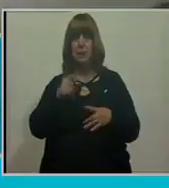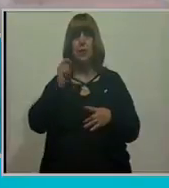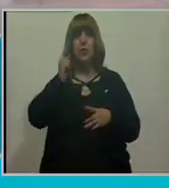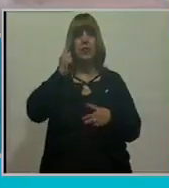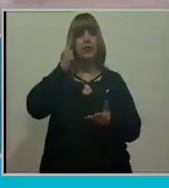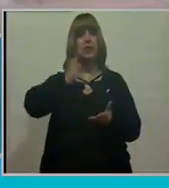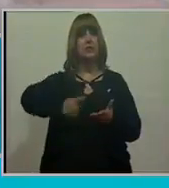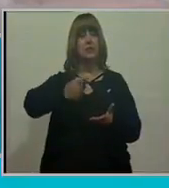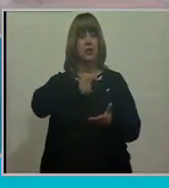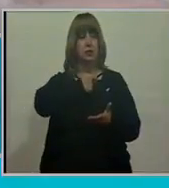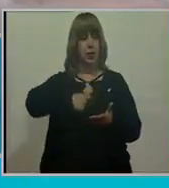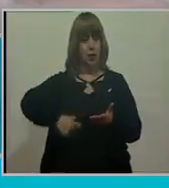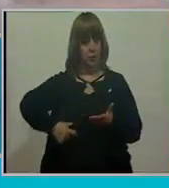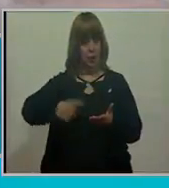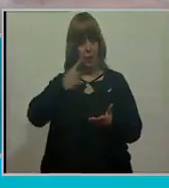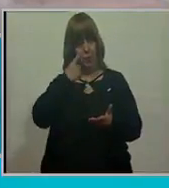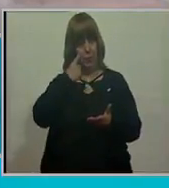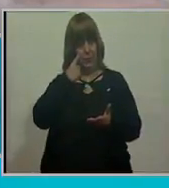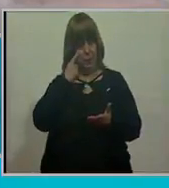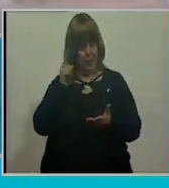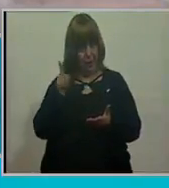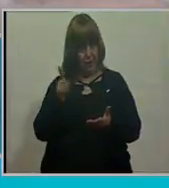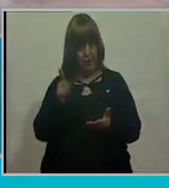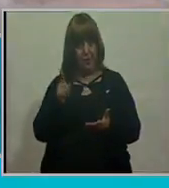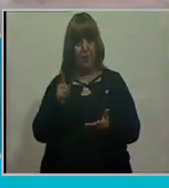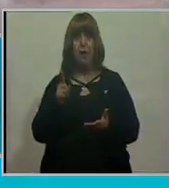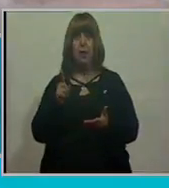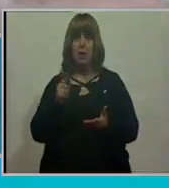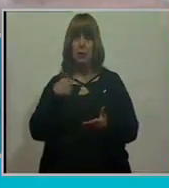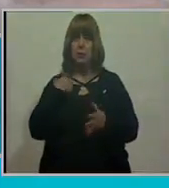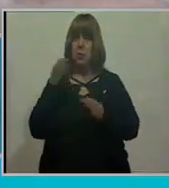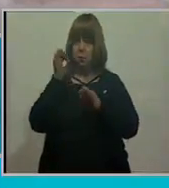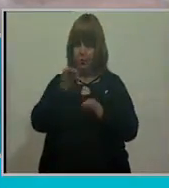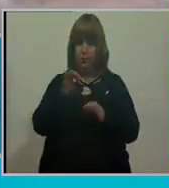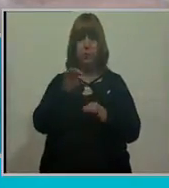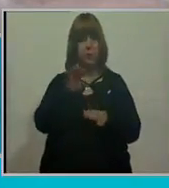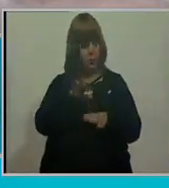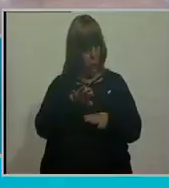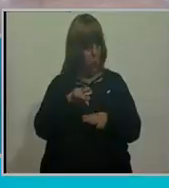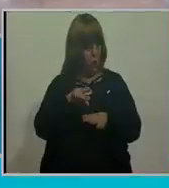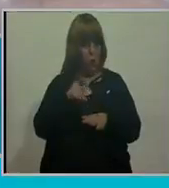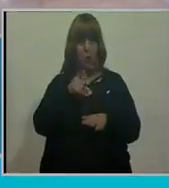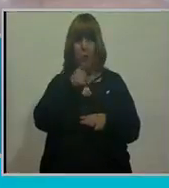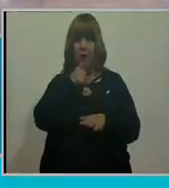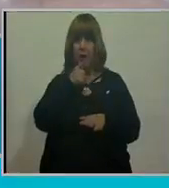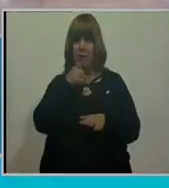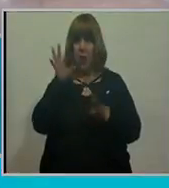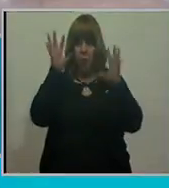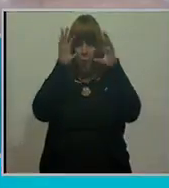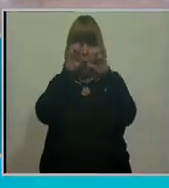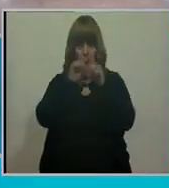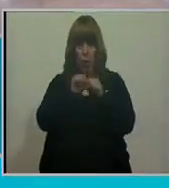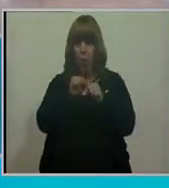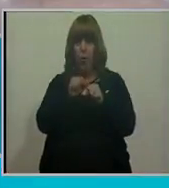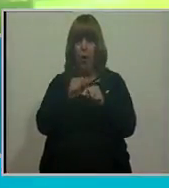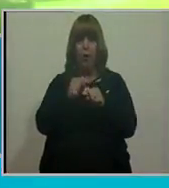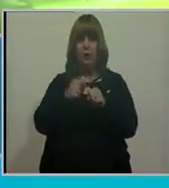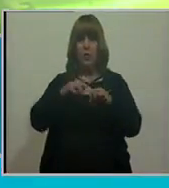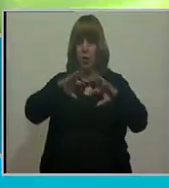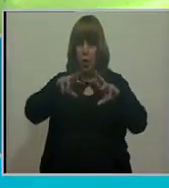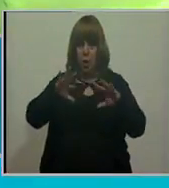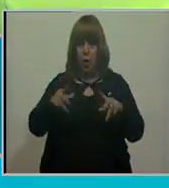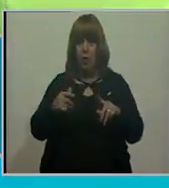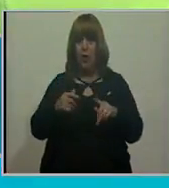gobierno municipal. Nosotros abordamos esta zona, que era una zona, un punto negro, estaba ocupado por el vandalismo, había